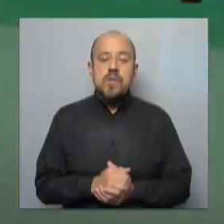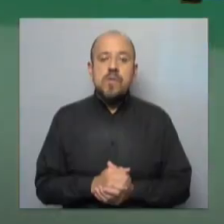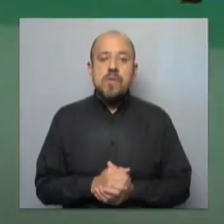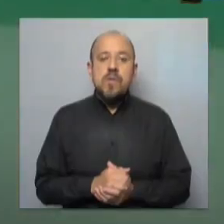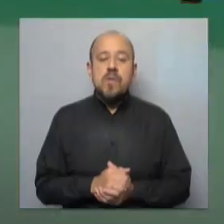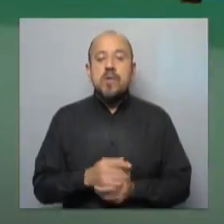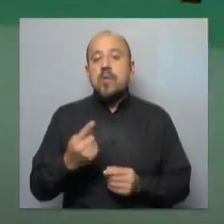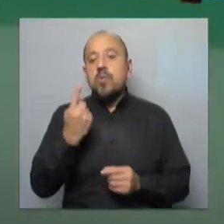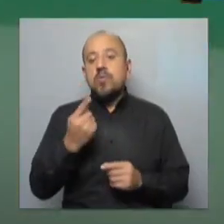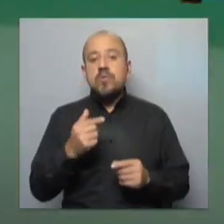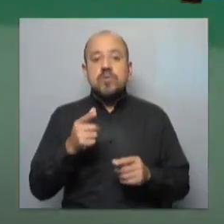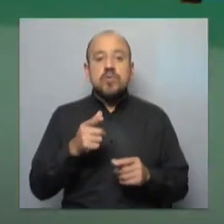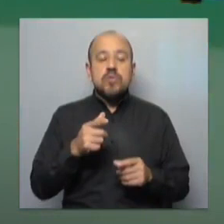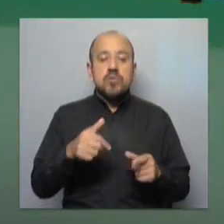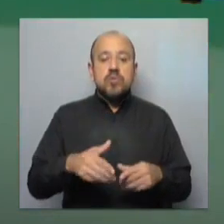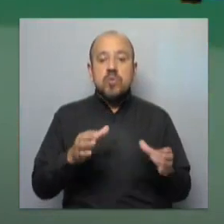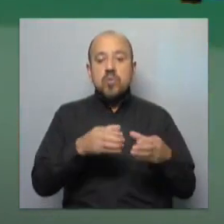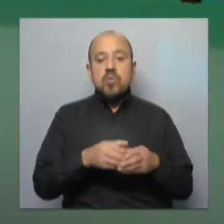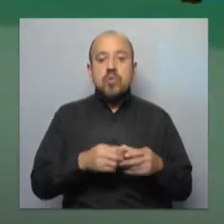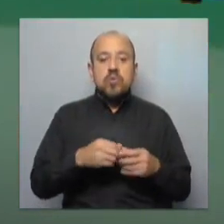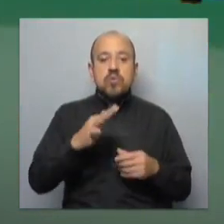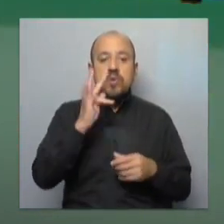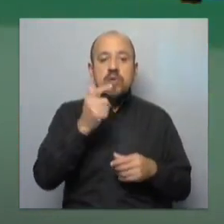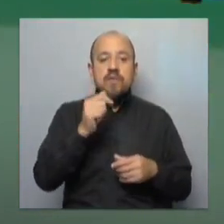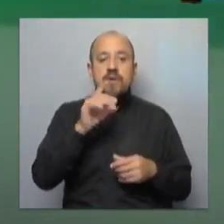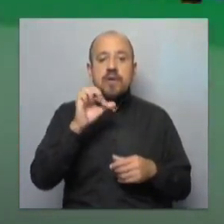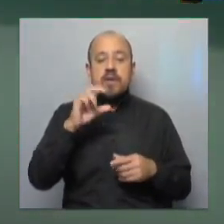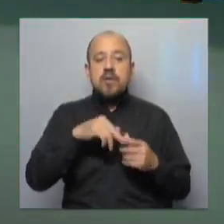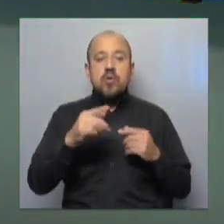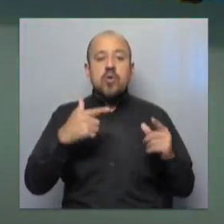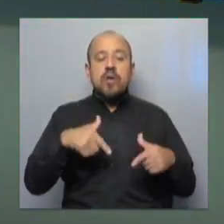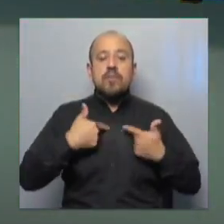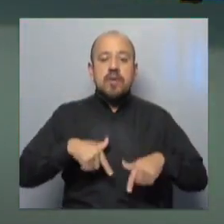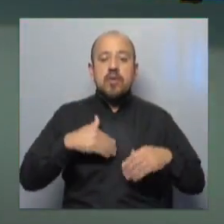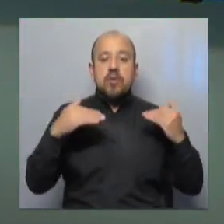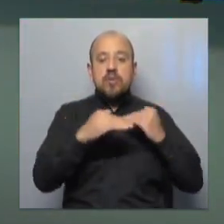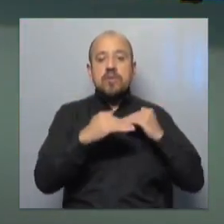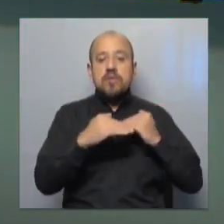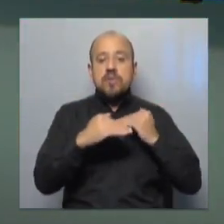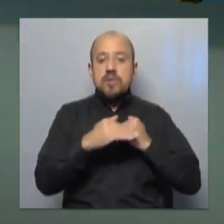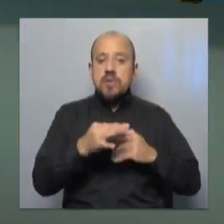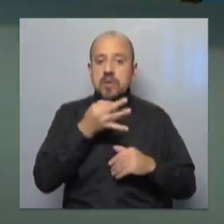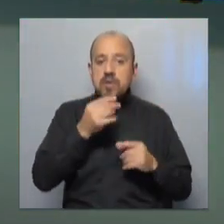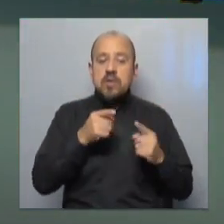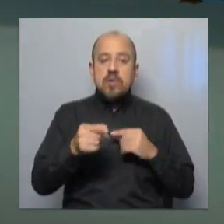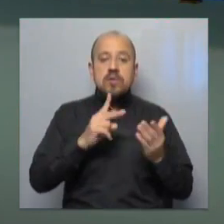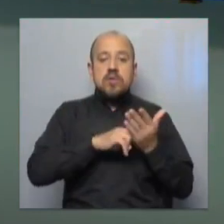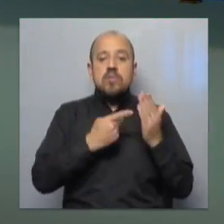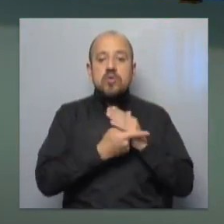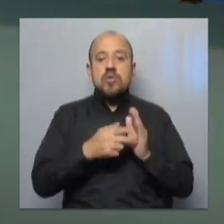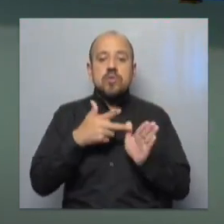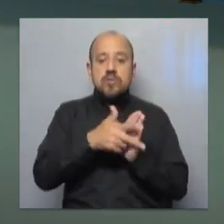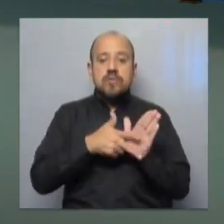y uno de los integrantes del gabinete de luis lacalle pou con service valero el ministro de transporte y obras públicas reconoció públicamente que el proyecto de ferrocarril